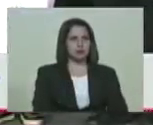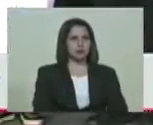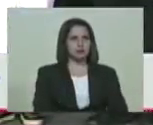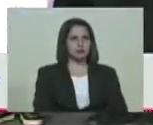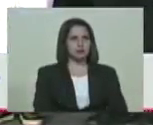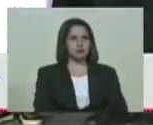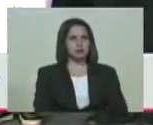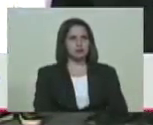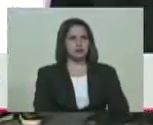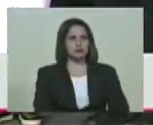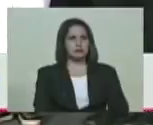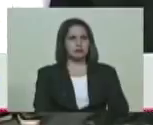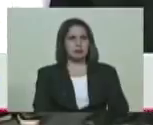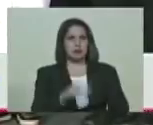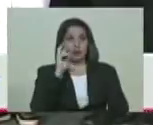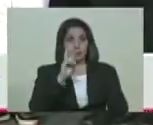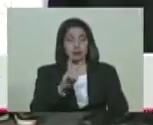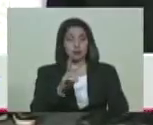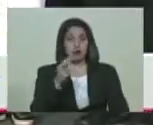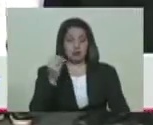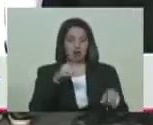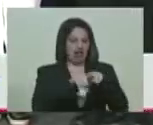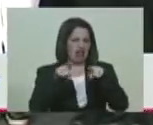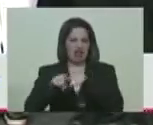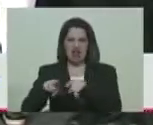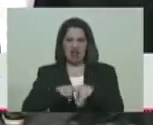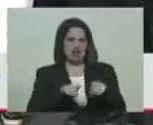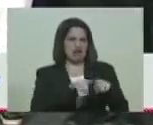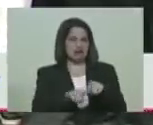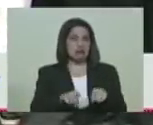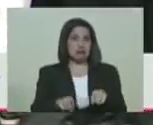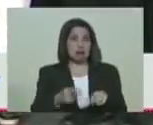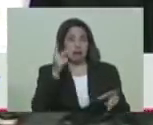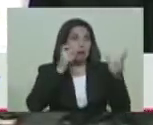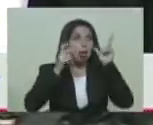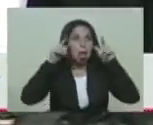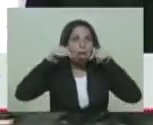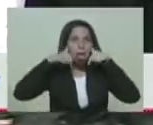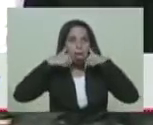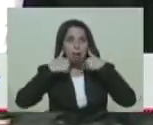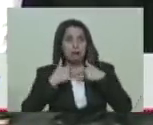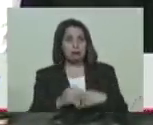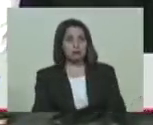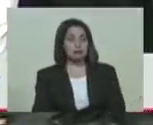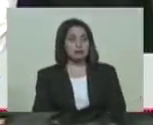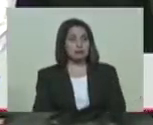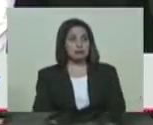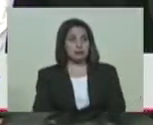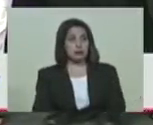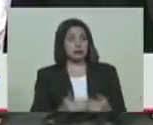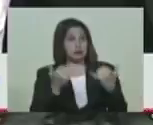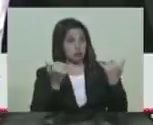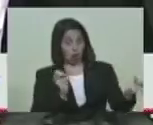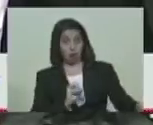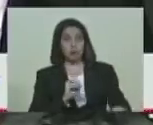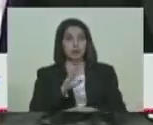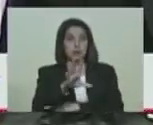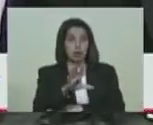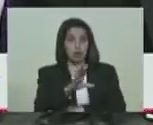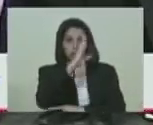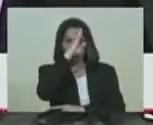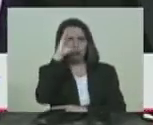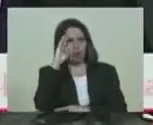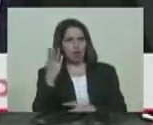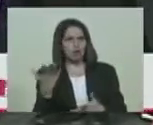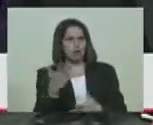Como ellos se ponen a veces quisquillosos y no escuchan. Si yo le envío ahorita un mensaje, Diosdado,